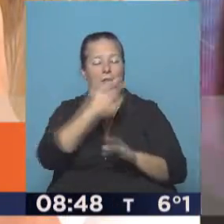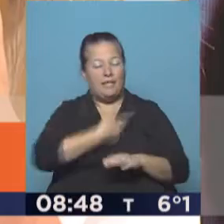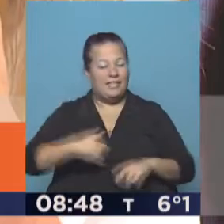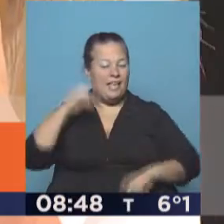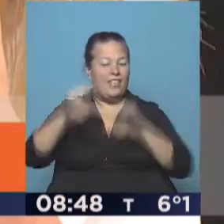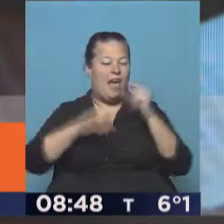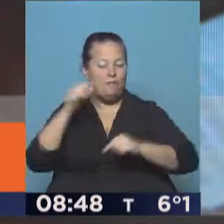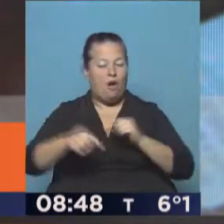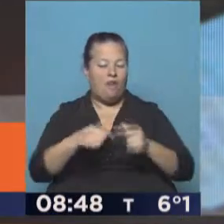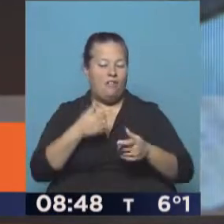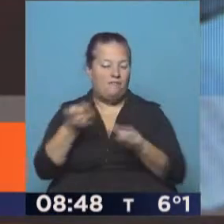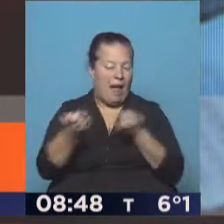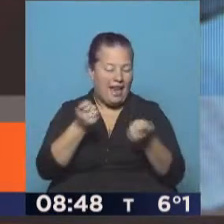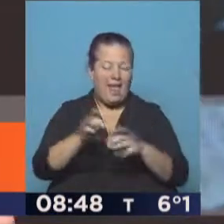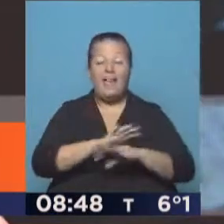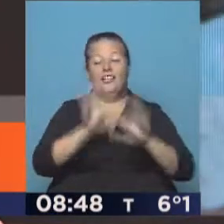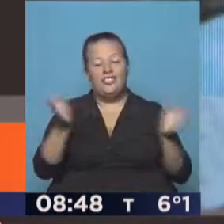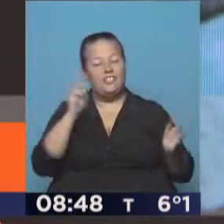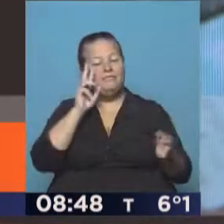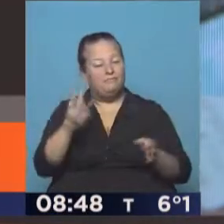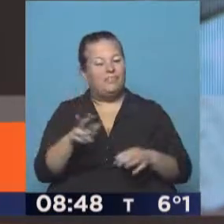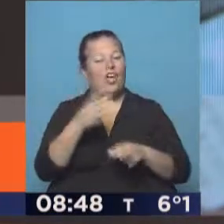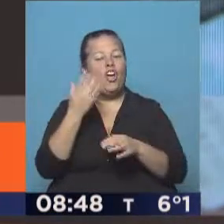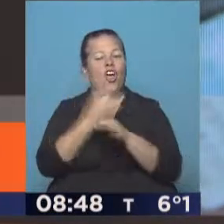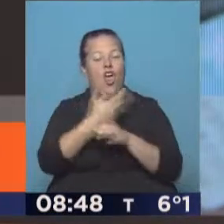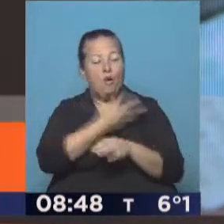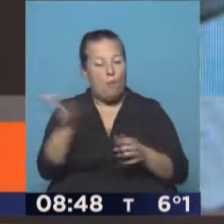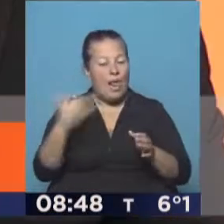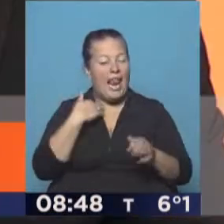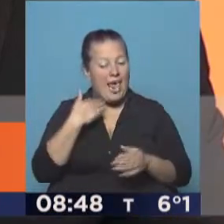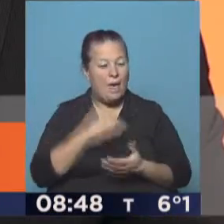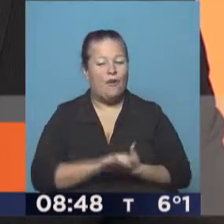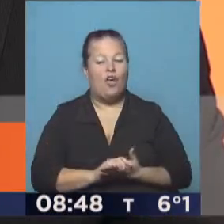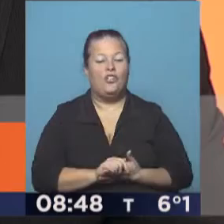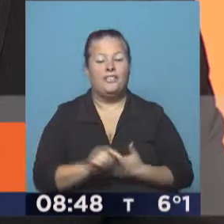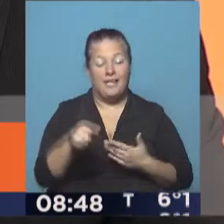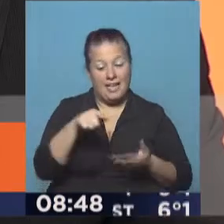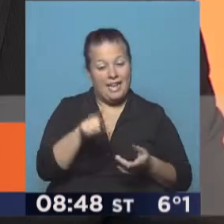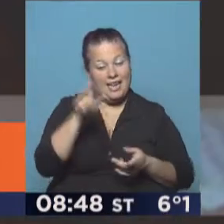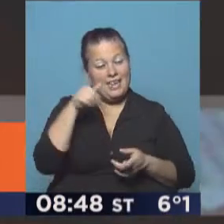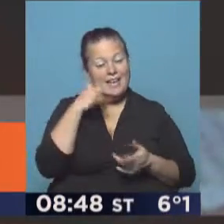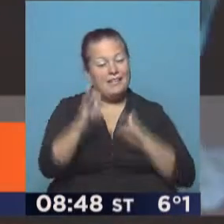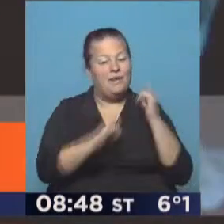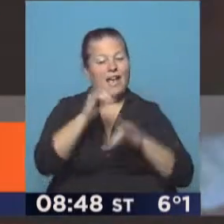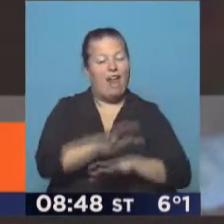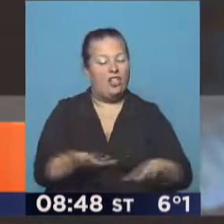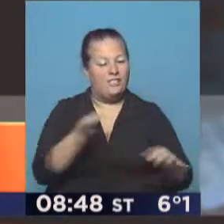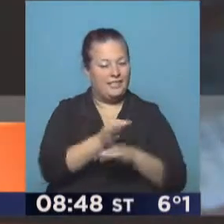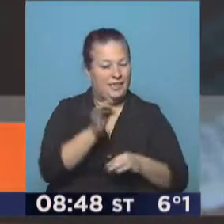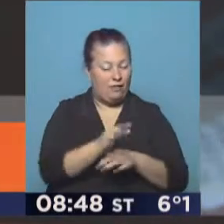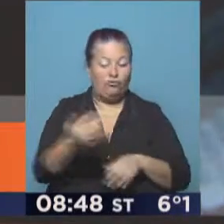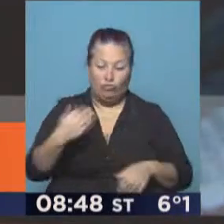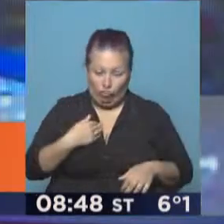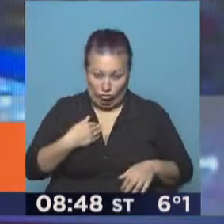poco fueron manipulándola. Entonces veías en los colegios públicos que habían libros que adoctrinaban a los niños.